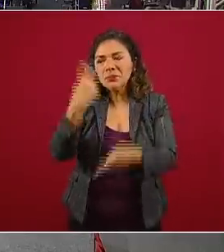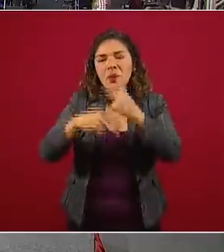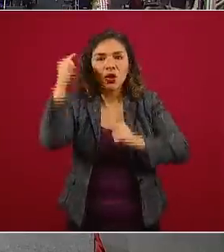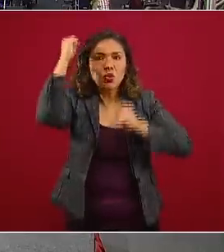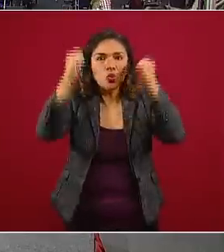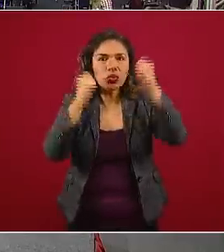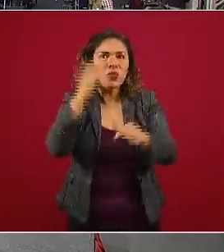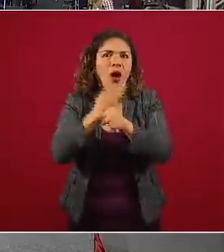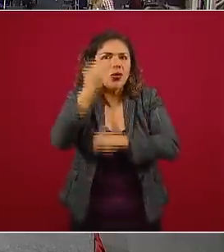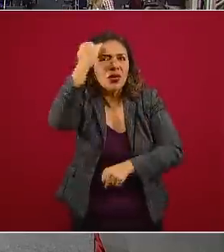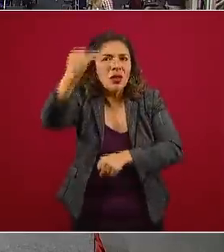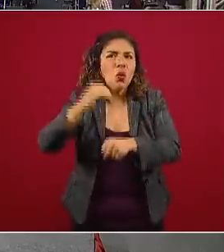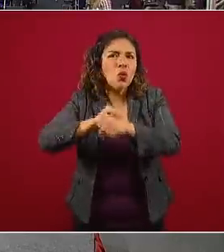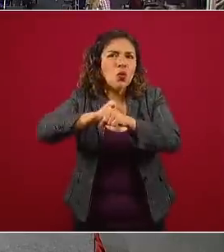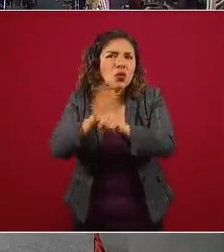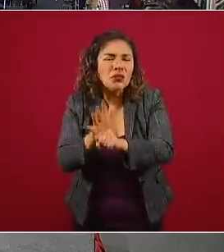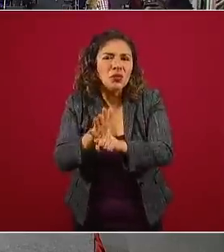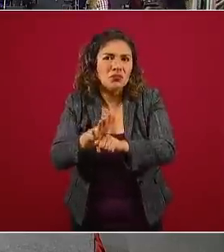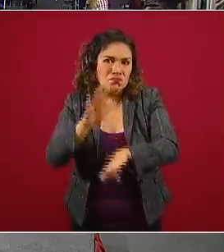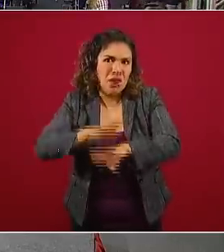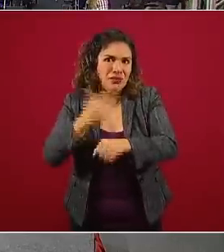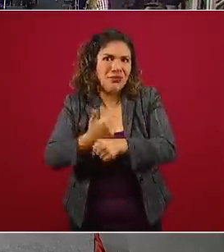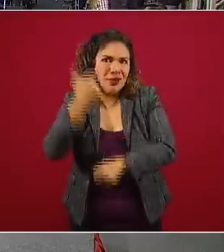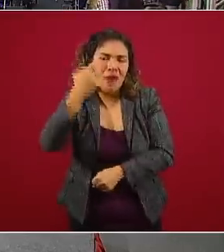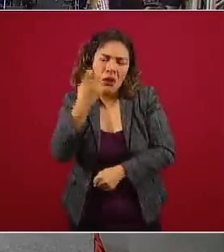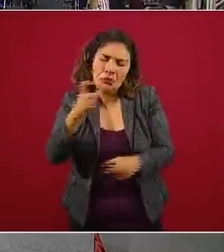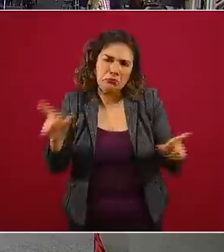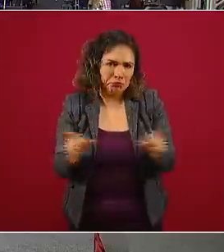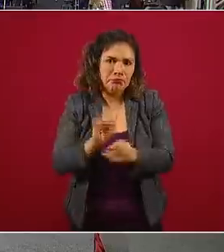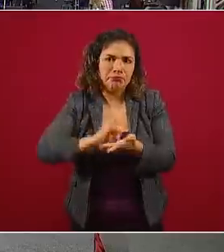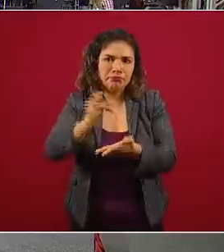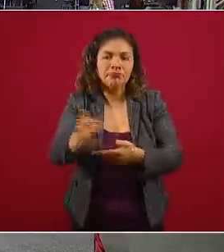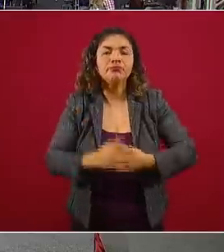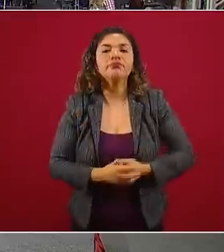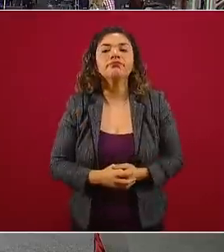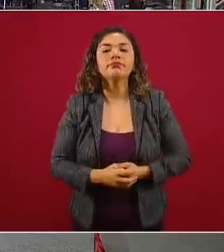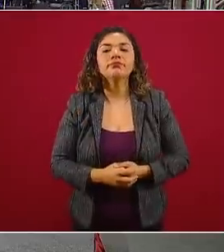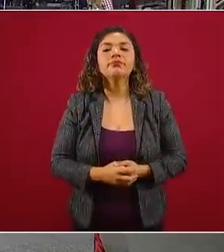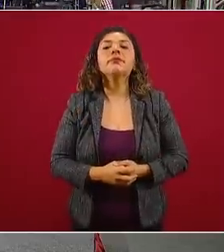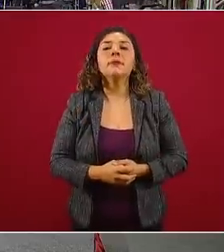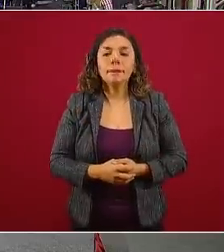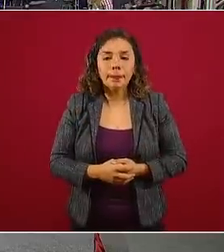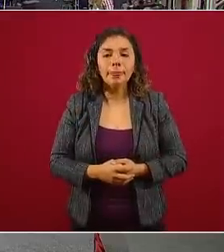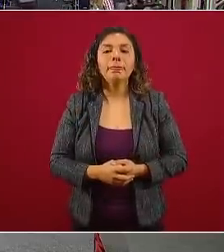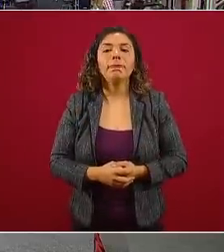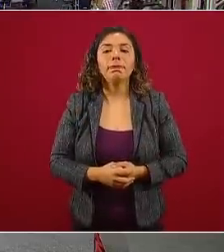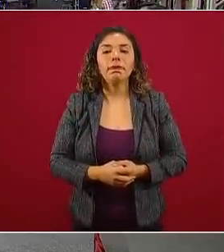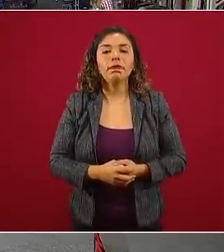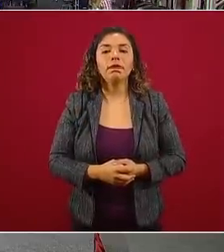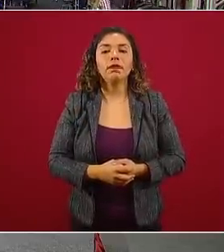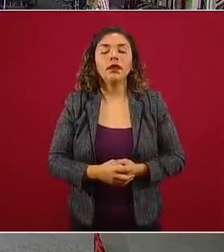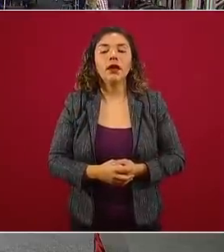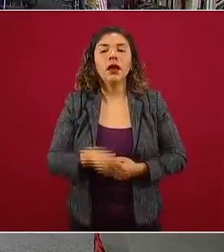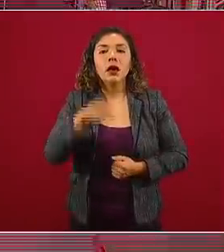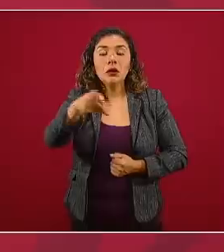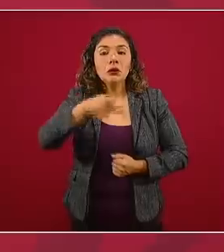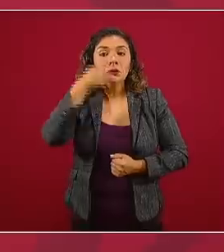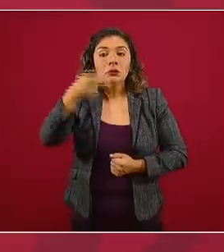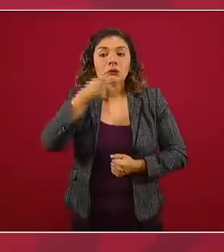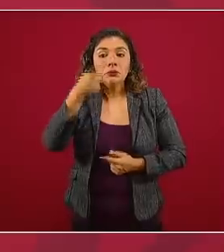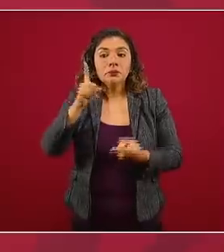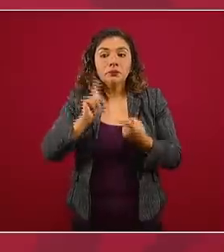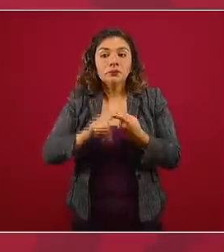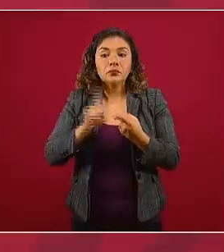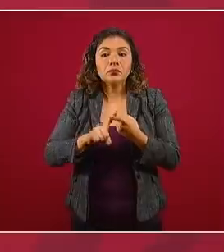estamos con la pandemia en una forma muy grave de ser que todo presidente se acerca de